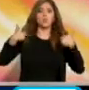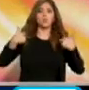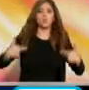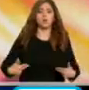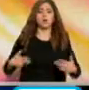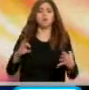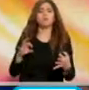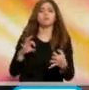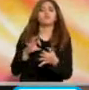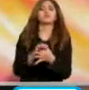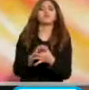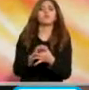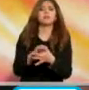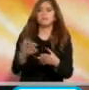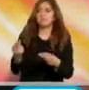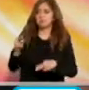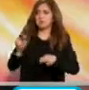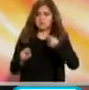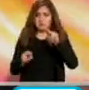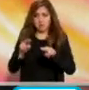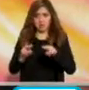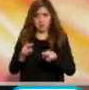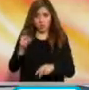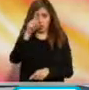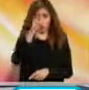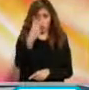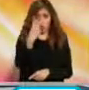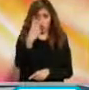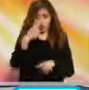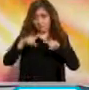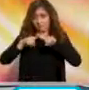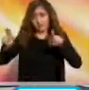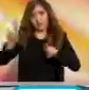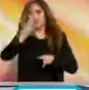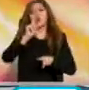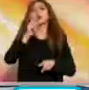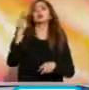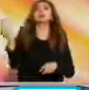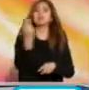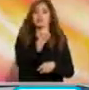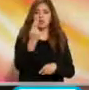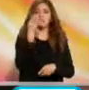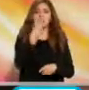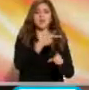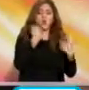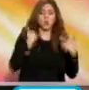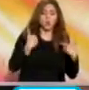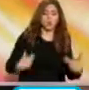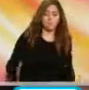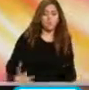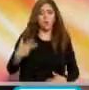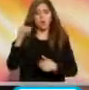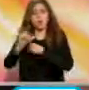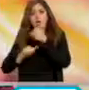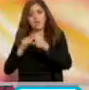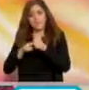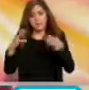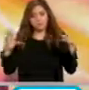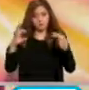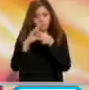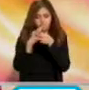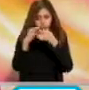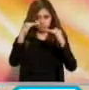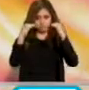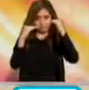qué nivel estamos? No hay que descartar ninguno, los dos son necesarios, pero hay que equilibrarlos. Son parte de finalmente de todos Exactamente. nosotros. Por ejemplo,